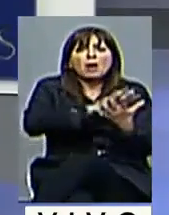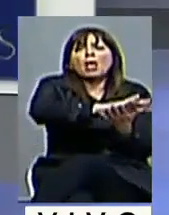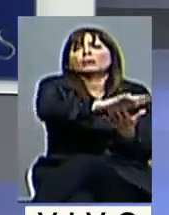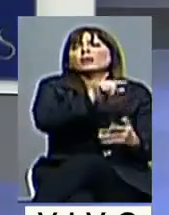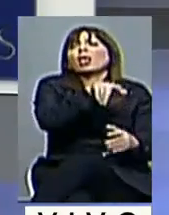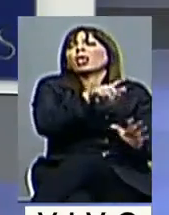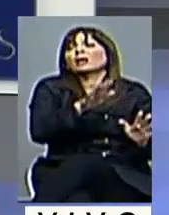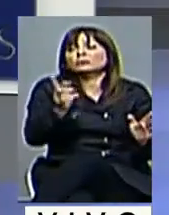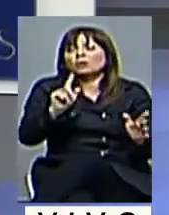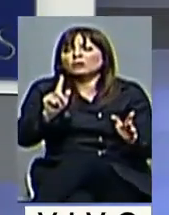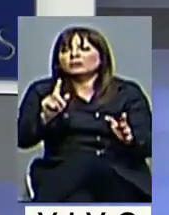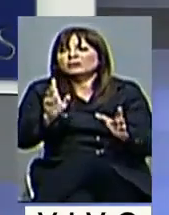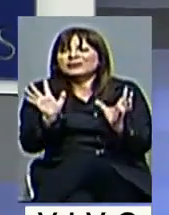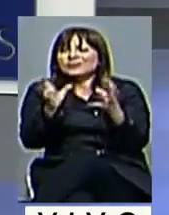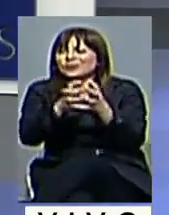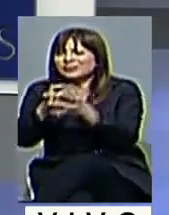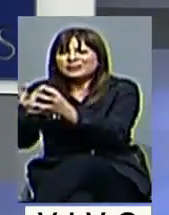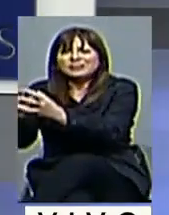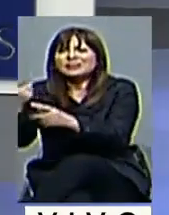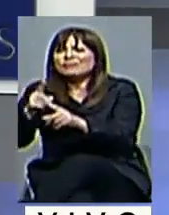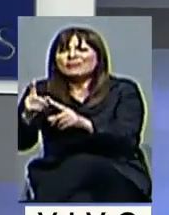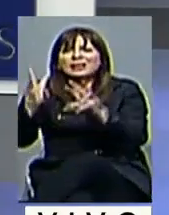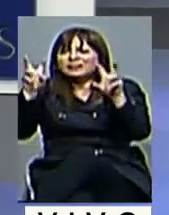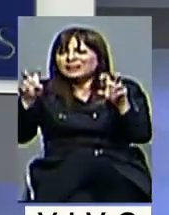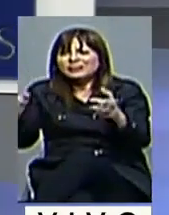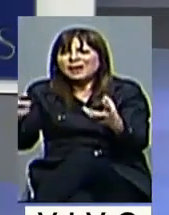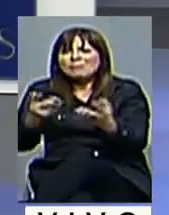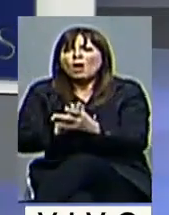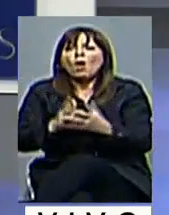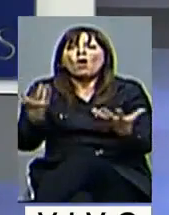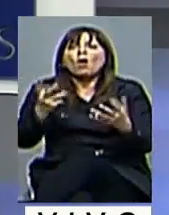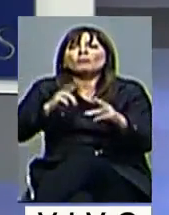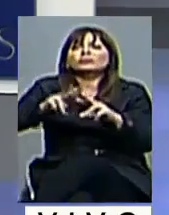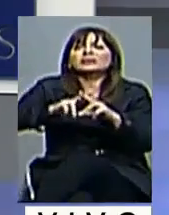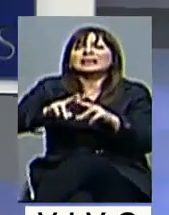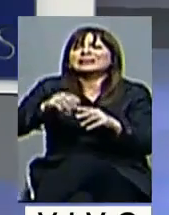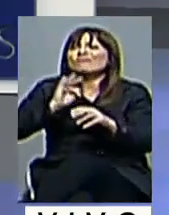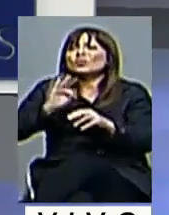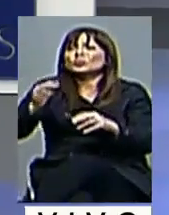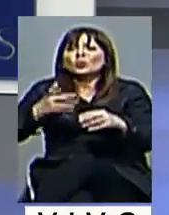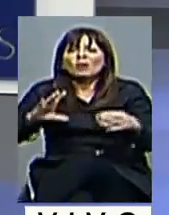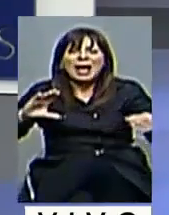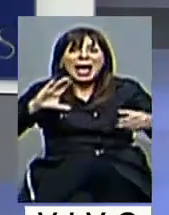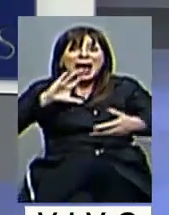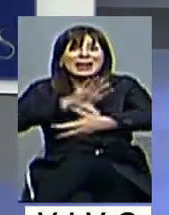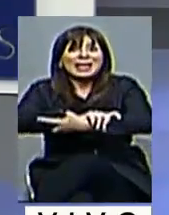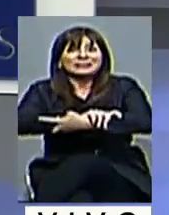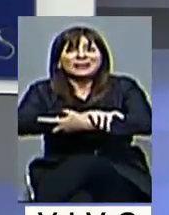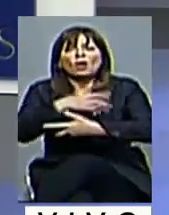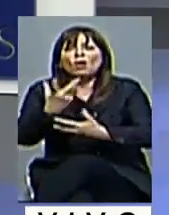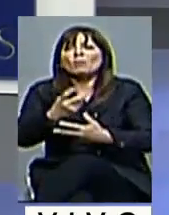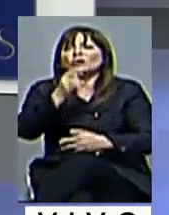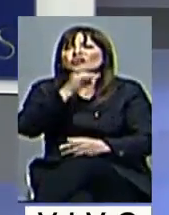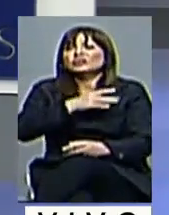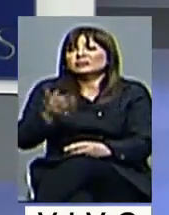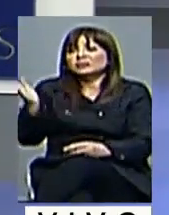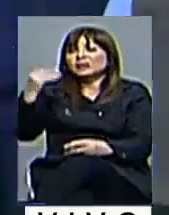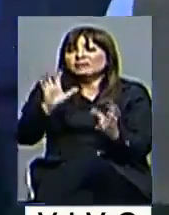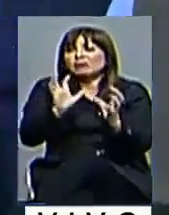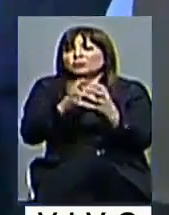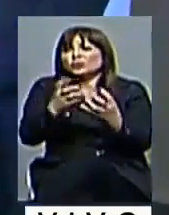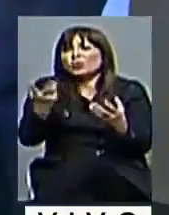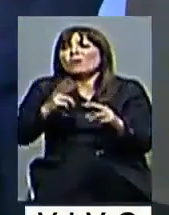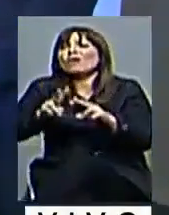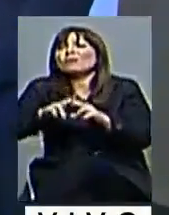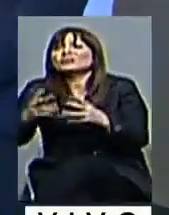ver cómo se conforma y cómo se conforma también las alianzas dentro de Chile Vamos con respecto a cada uno de esos temas, porque yo tengo la impresión de que los